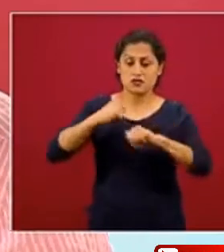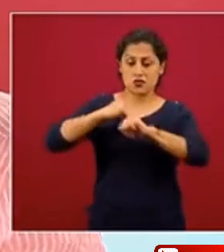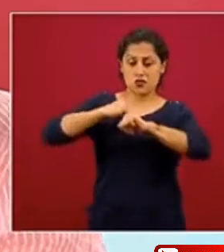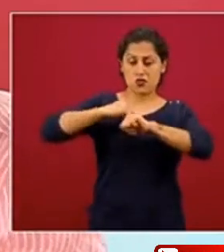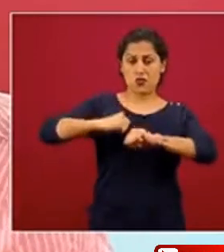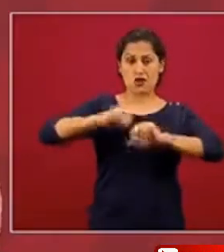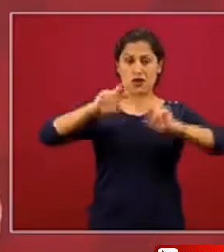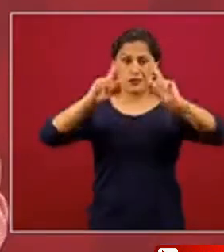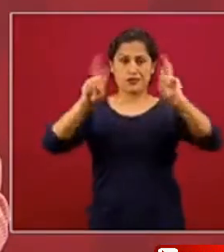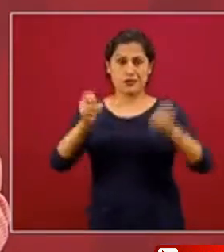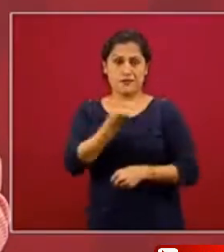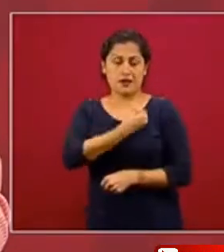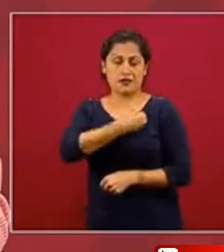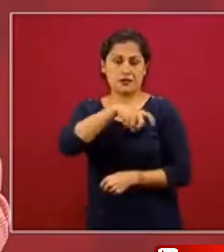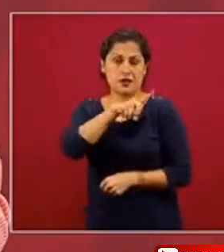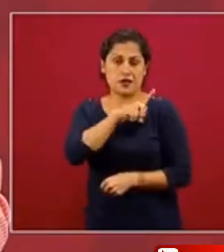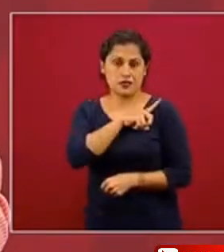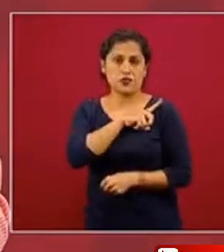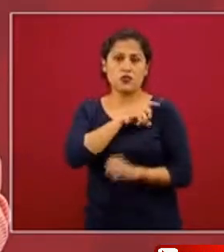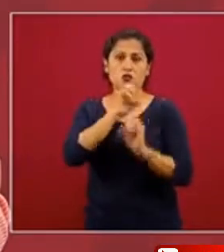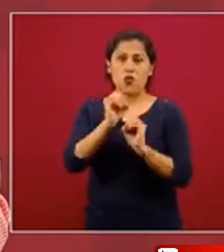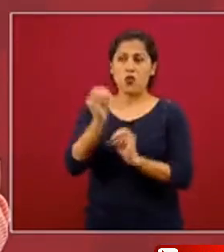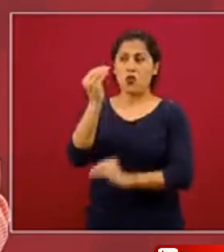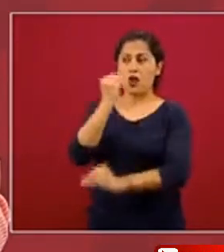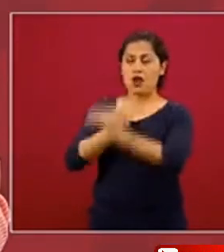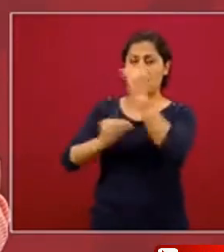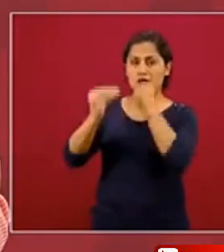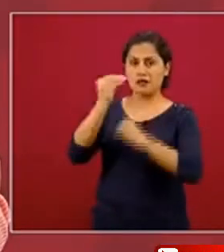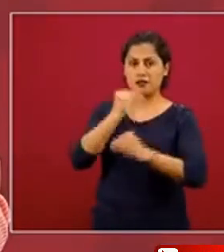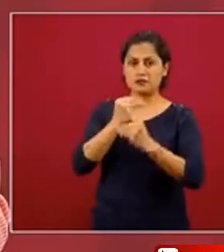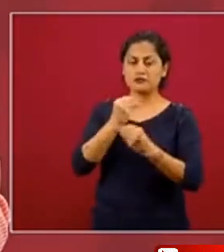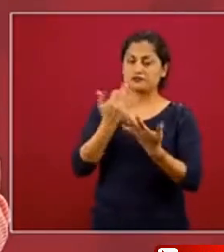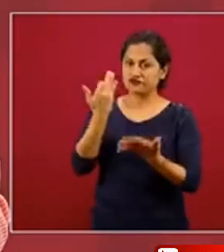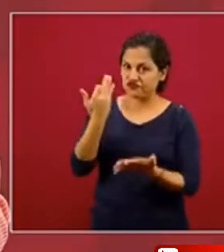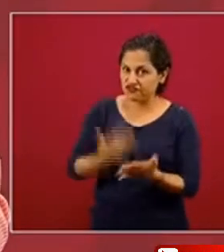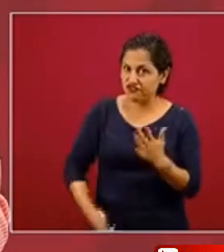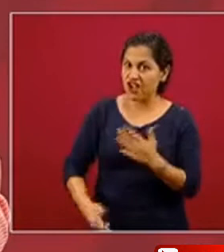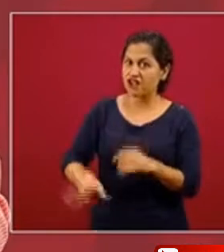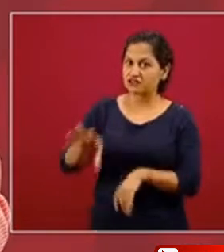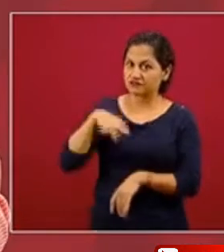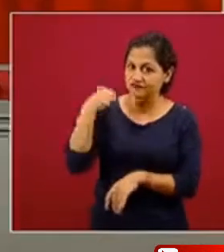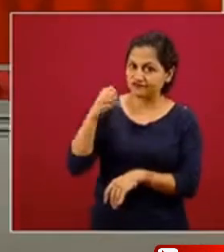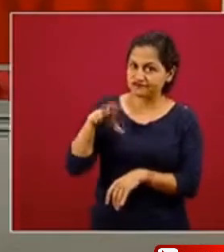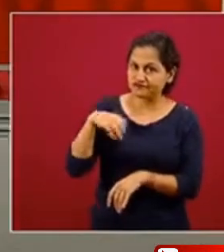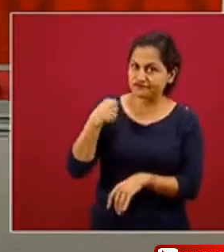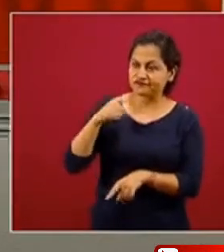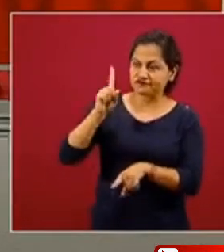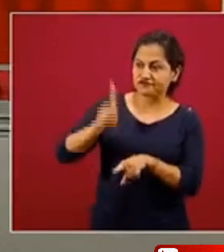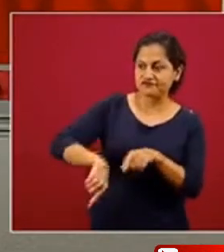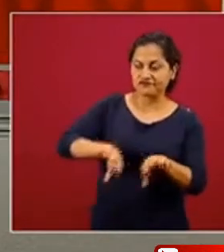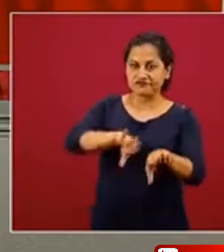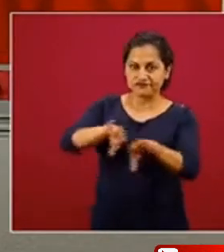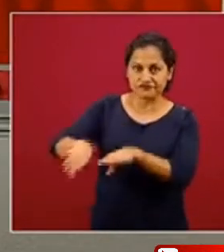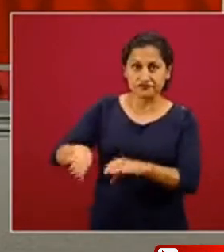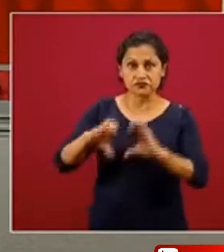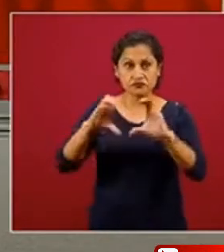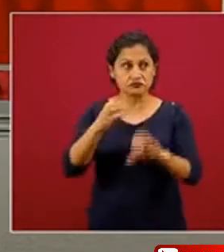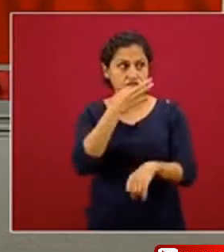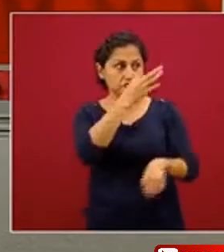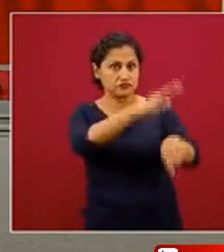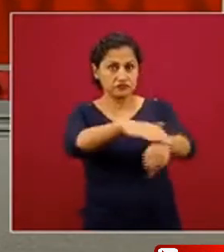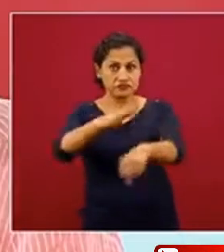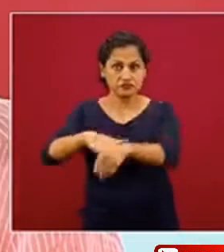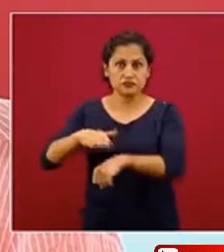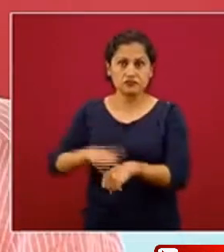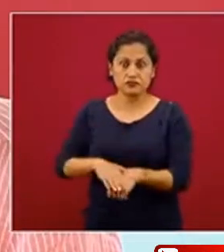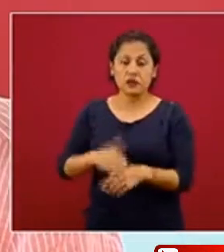han hecho los esfuerzos necesarios para regular esto, para alertarle. Como ahora lo vamos a hacer, ya